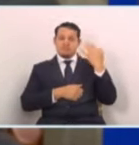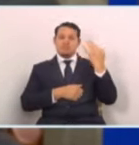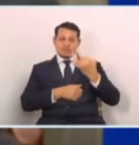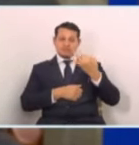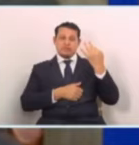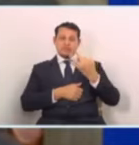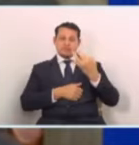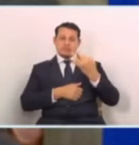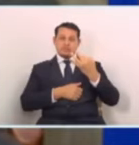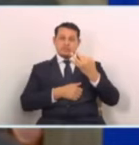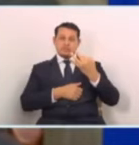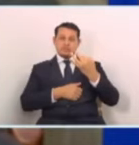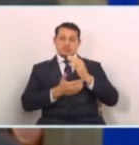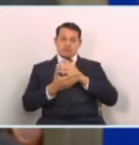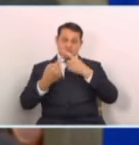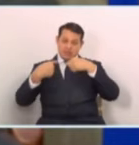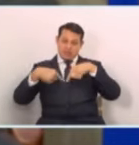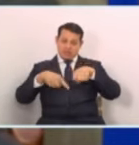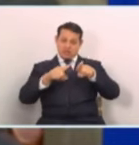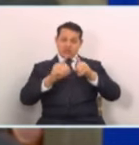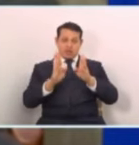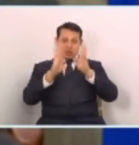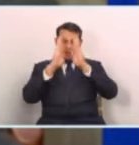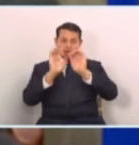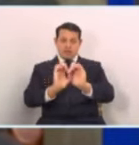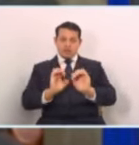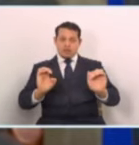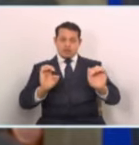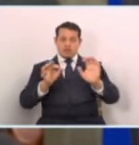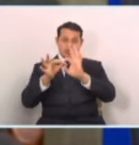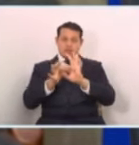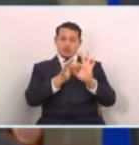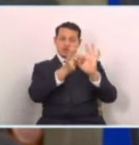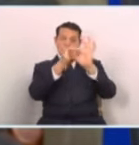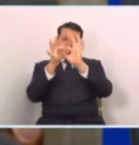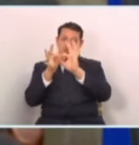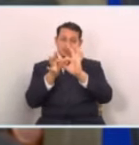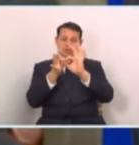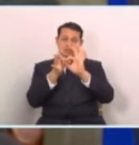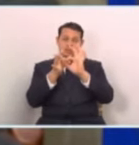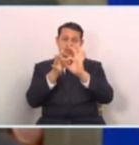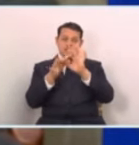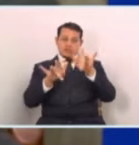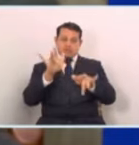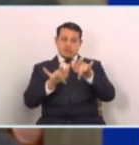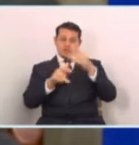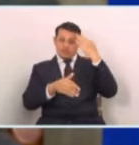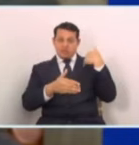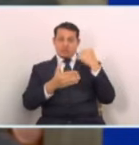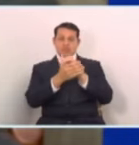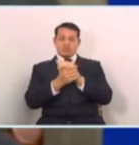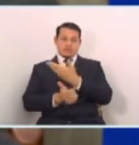han necesitado. Han ido a los módulos de atención infantil coordinadas también con el despacho de la primera